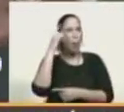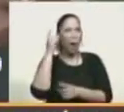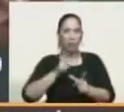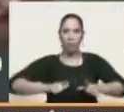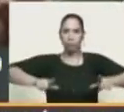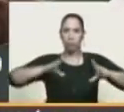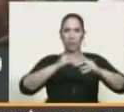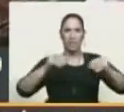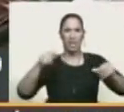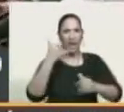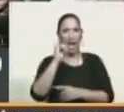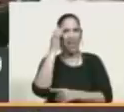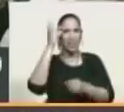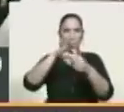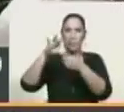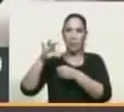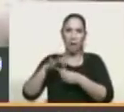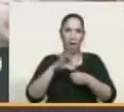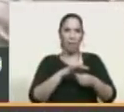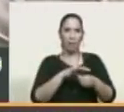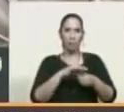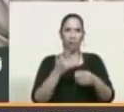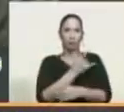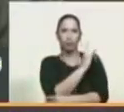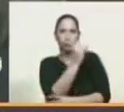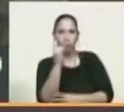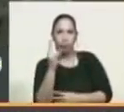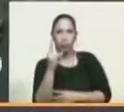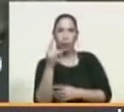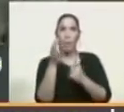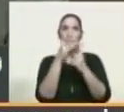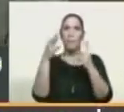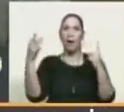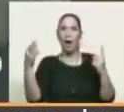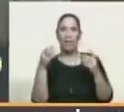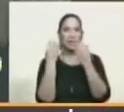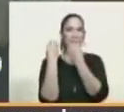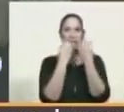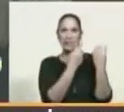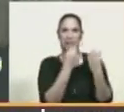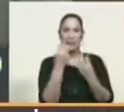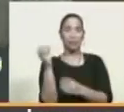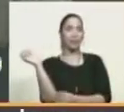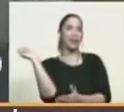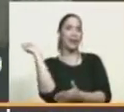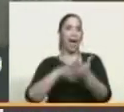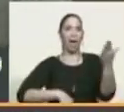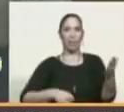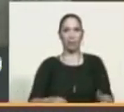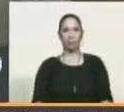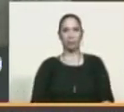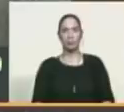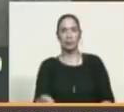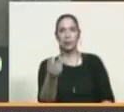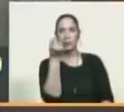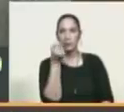Venezuela? ¿Cuánta matica de maíz tiene? Nada, ni una.